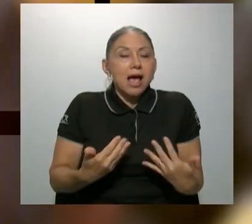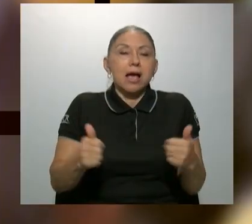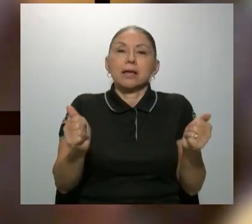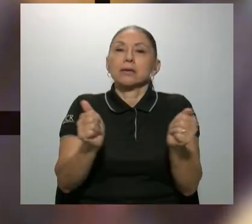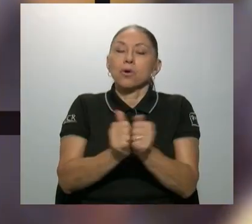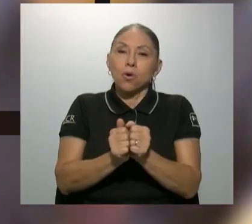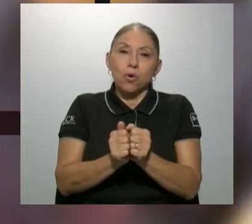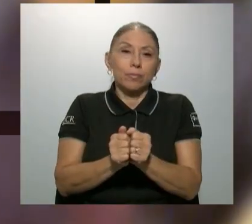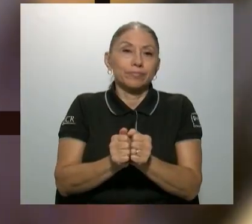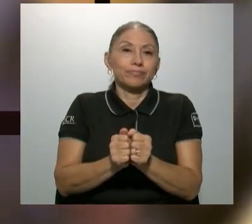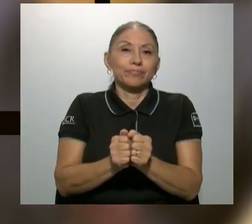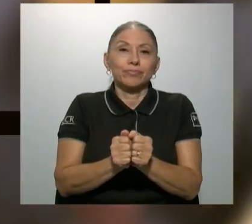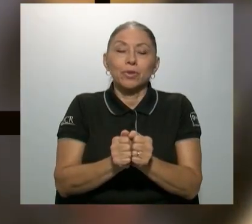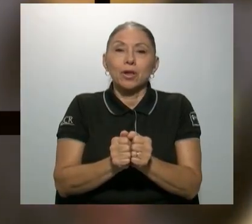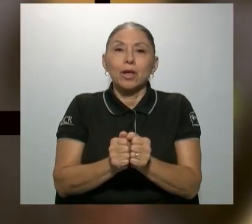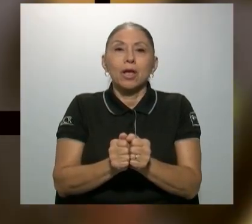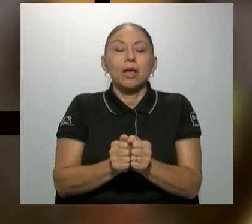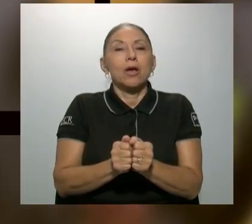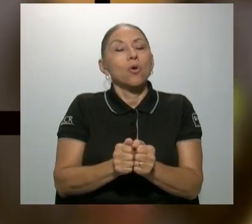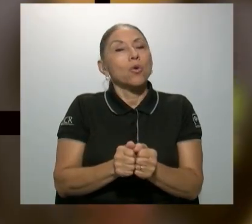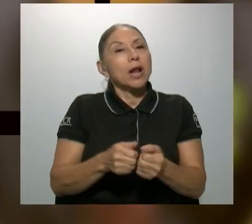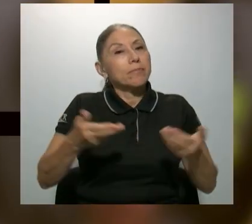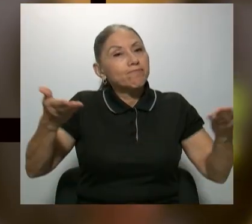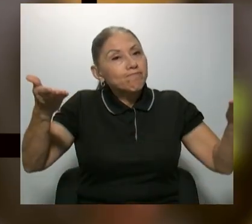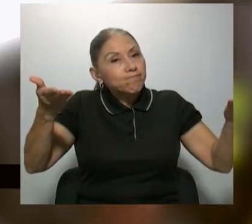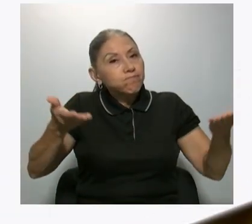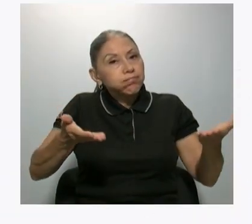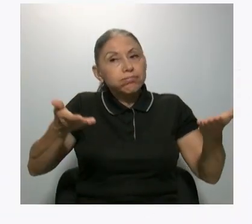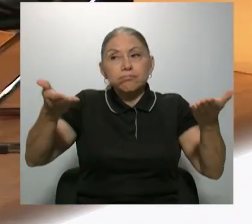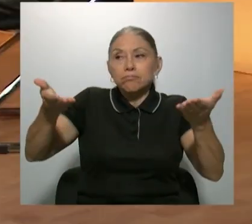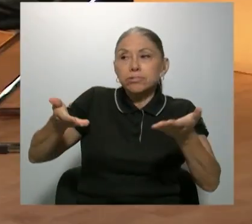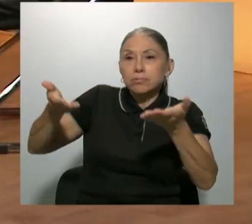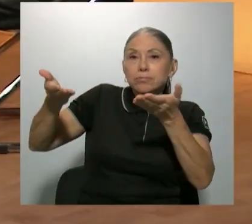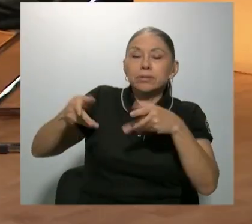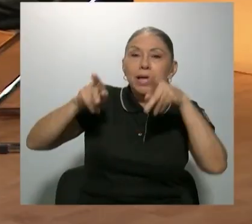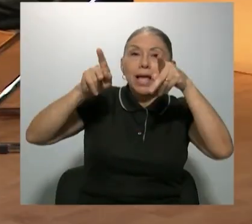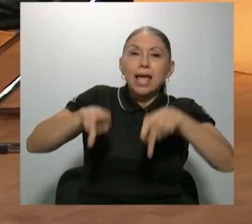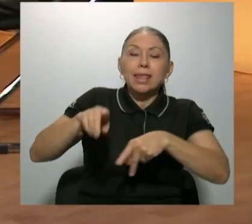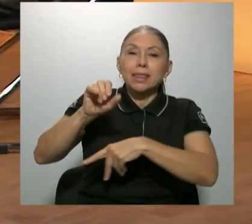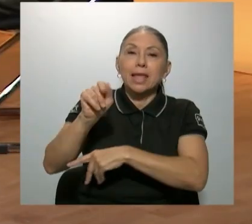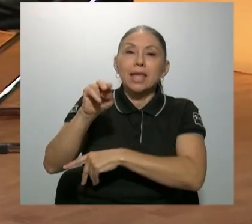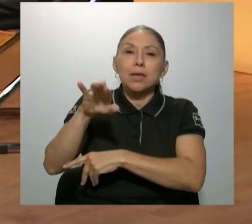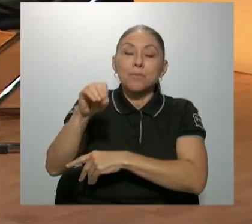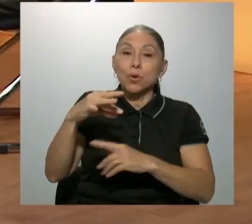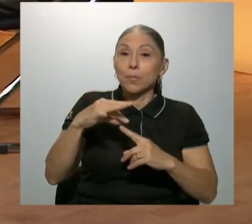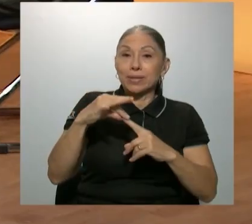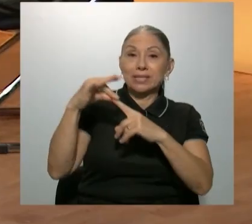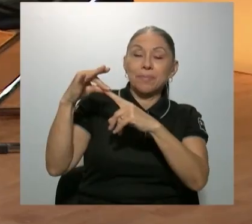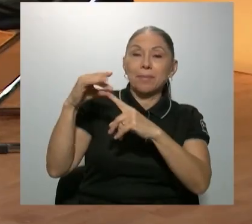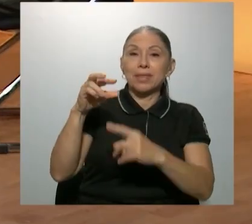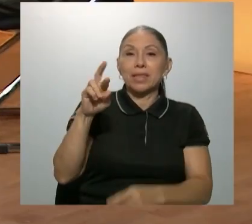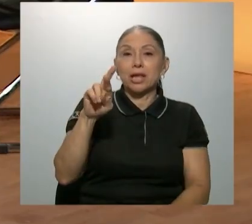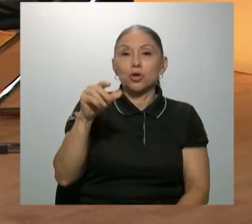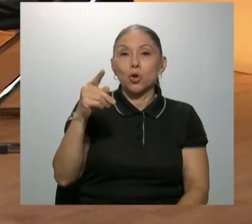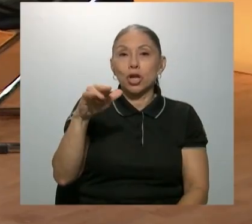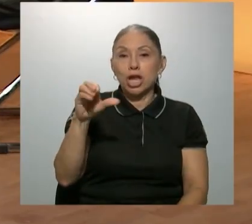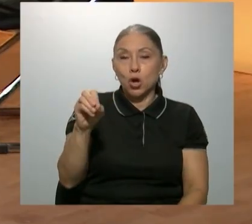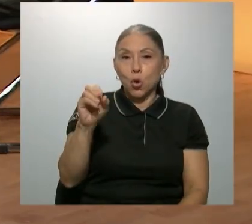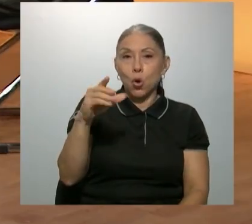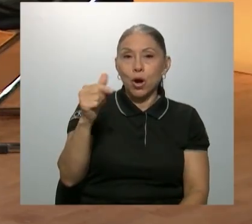gran acogida de parte de la gente del INVIO, de Rodrigo particularmente.